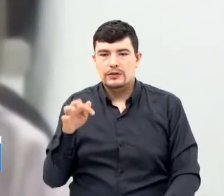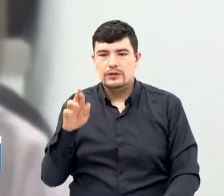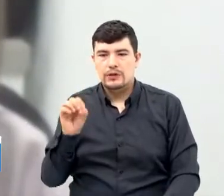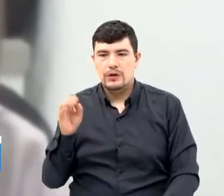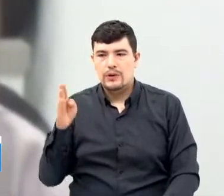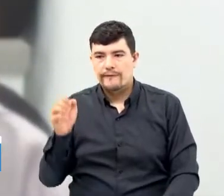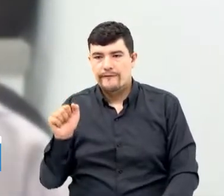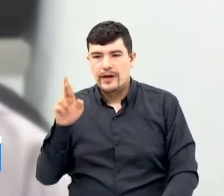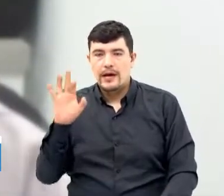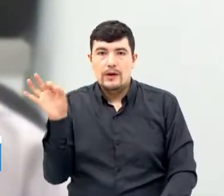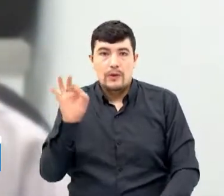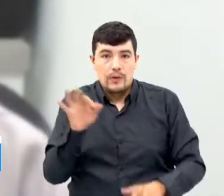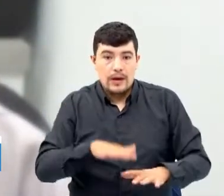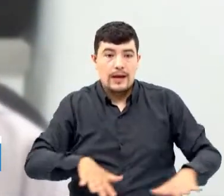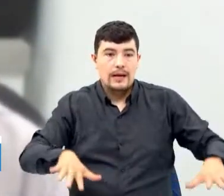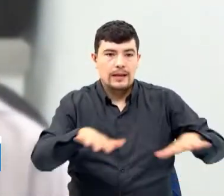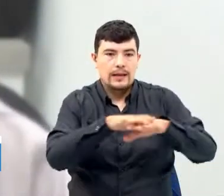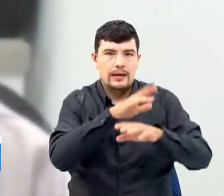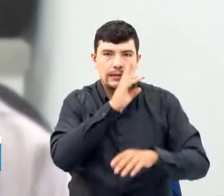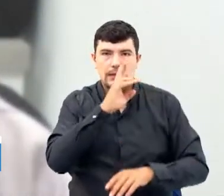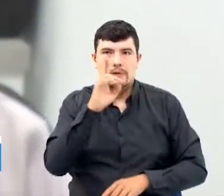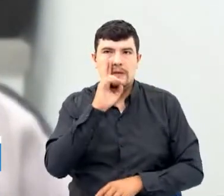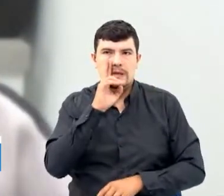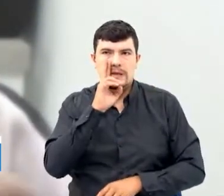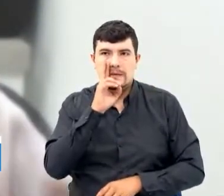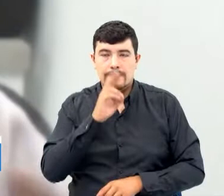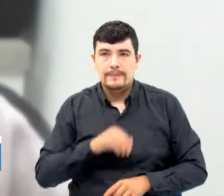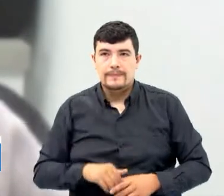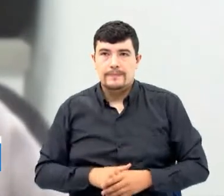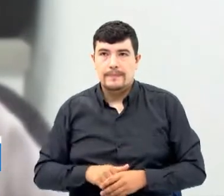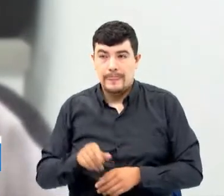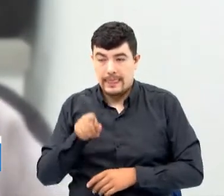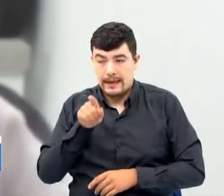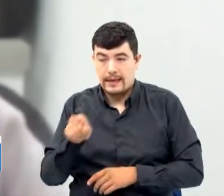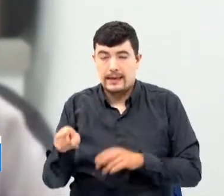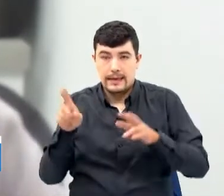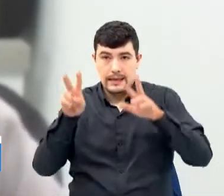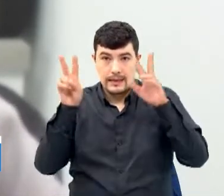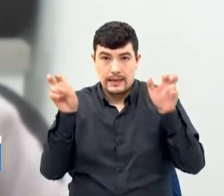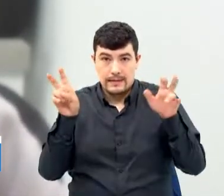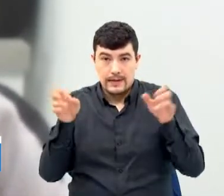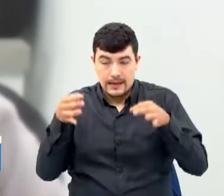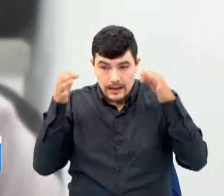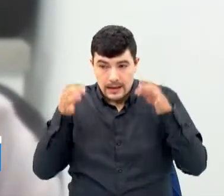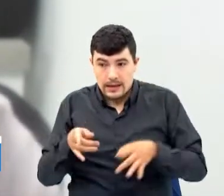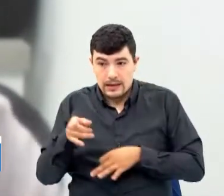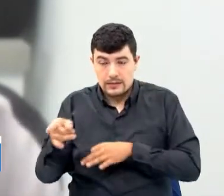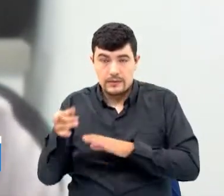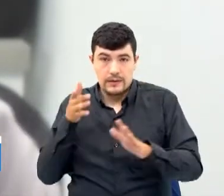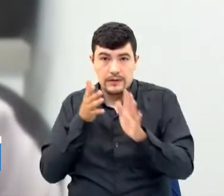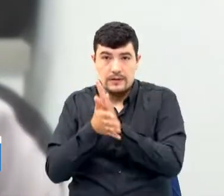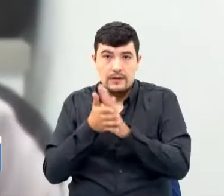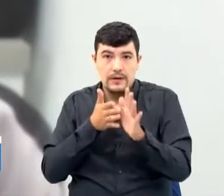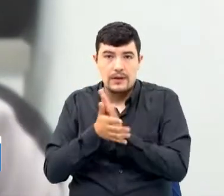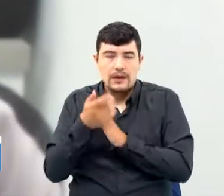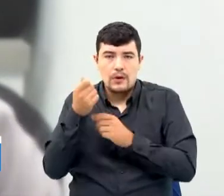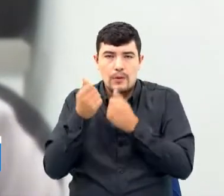el sector de restaurante. Digamos que son en las, según registros de Cámara de Comercio, donde